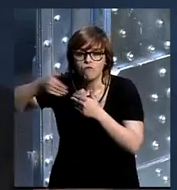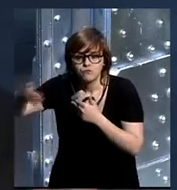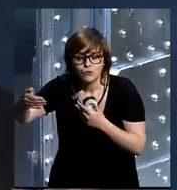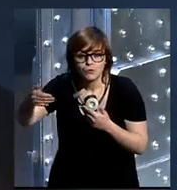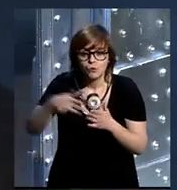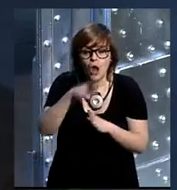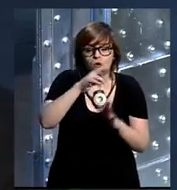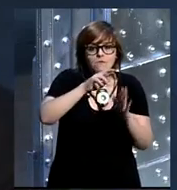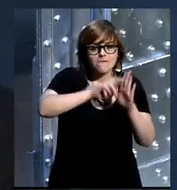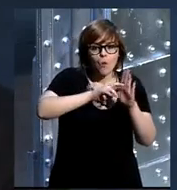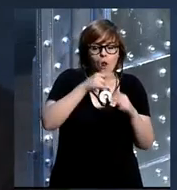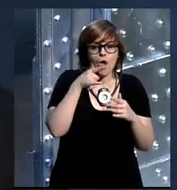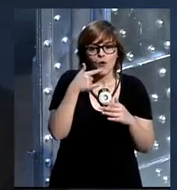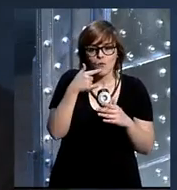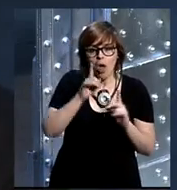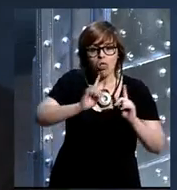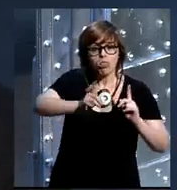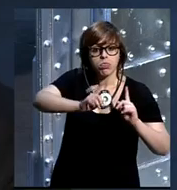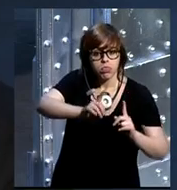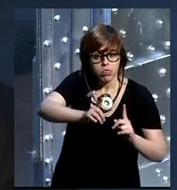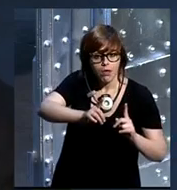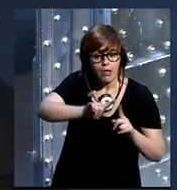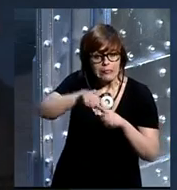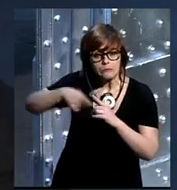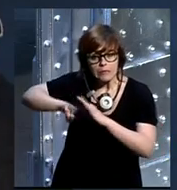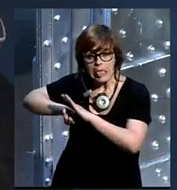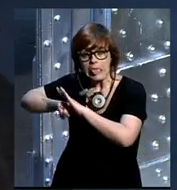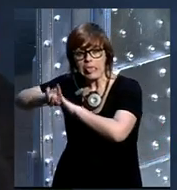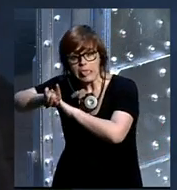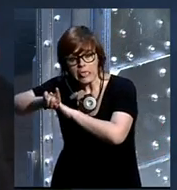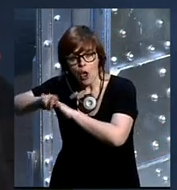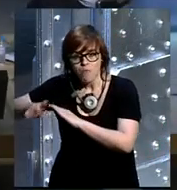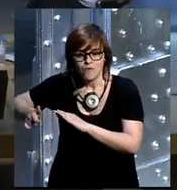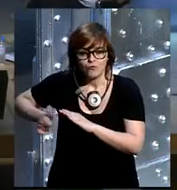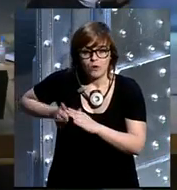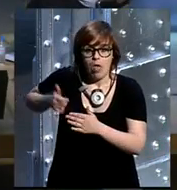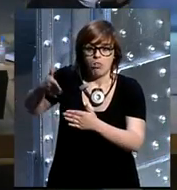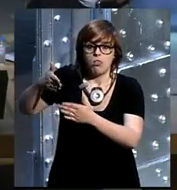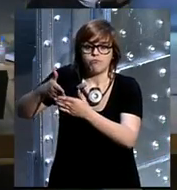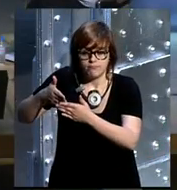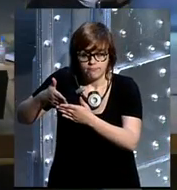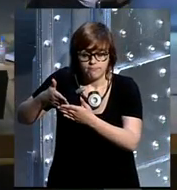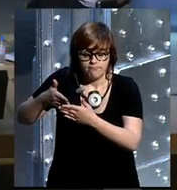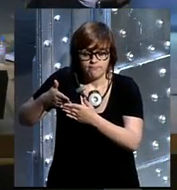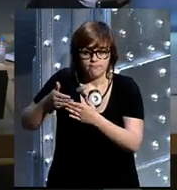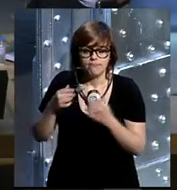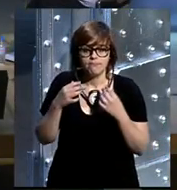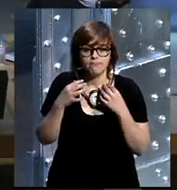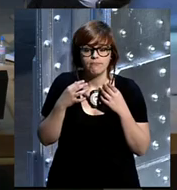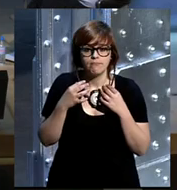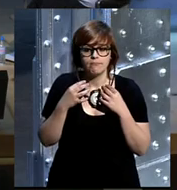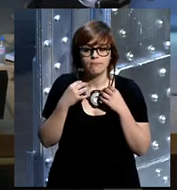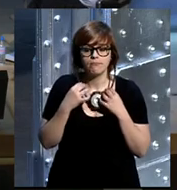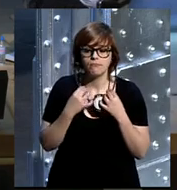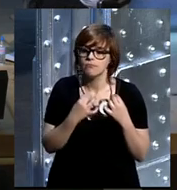haber regulado en el futuro. Podríamos estar bloqueando la posibilidad de oportunidades para tener algo nuevo. Adelante. Muchas